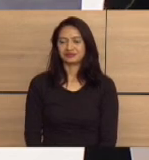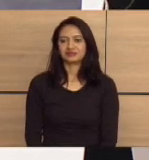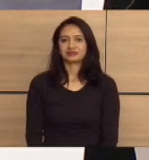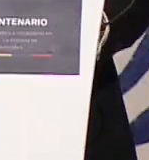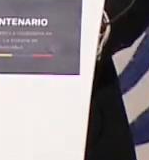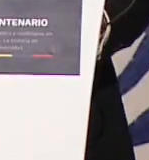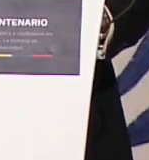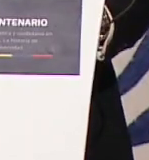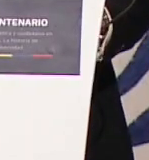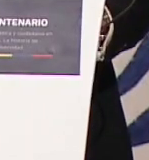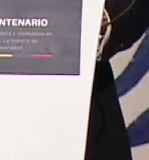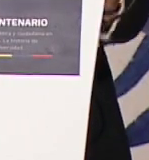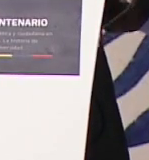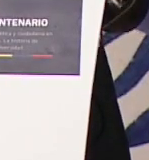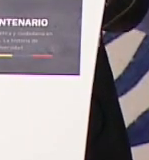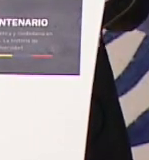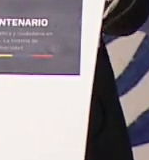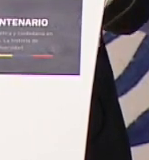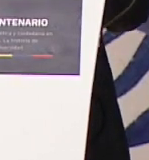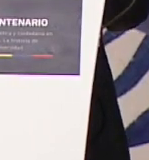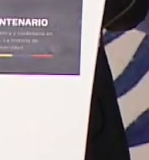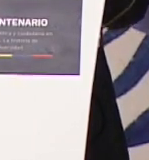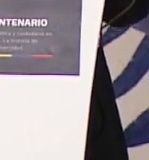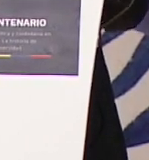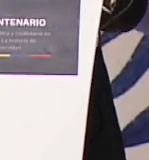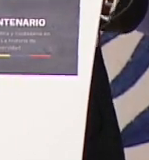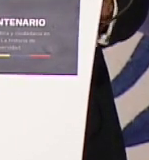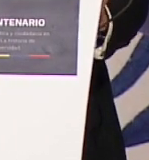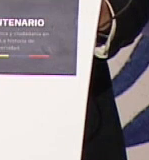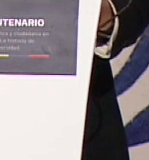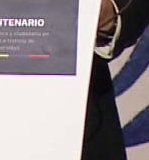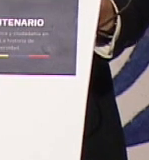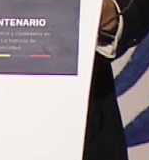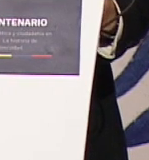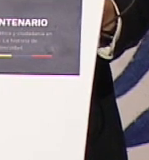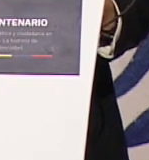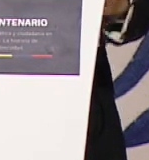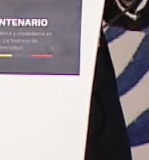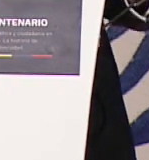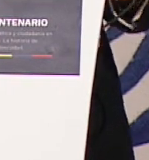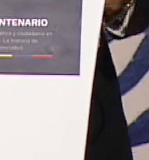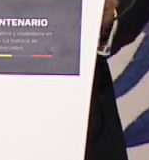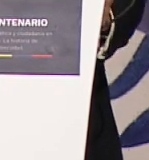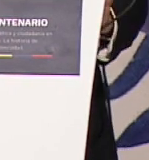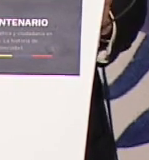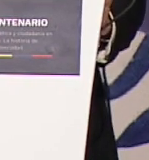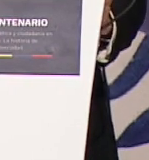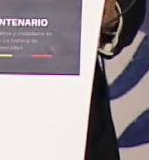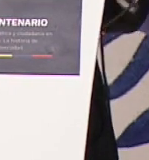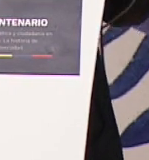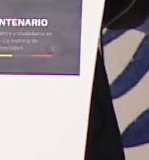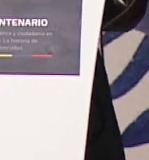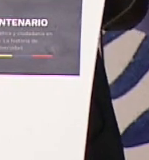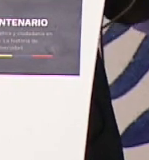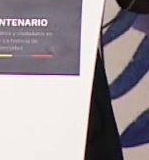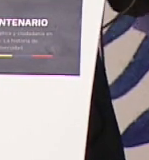los 4 conversatorios programados. Ustedes pueden consultar en su escarapela al respaldo el conversatorio al que